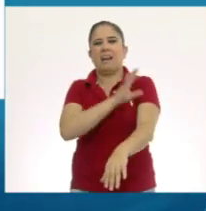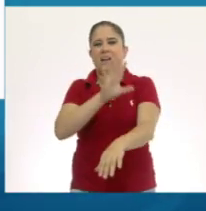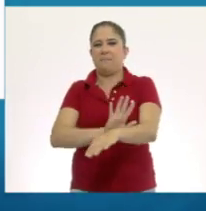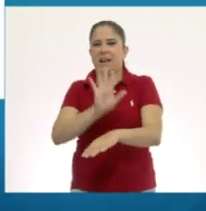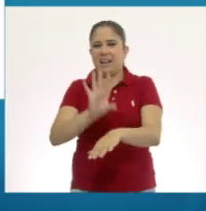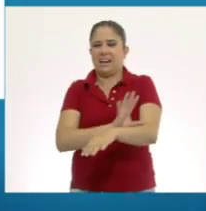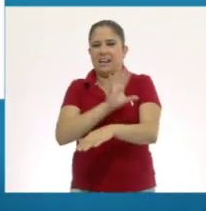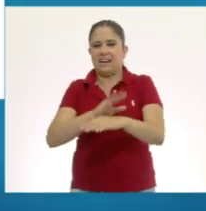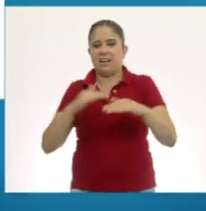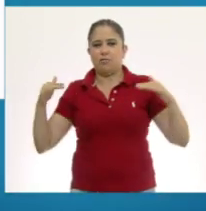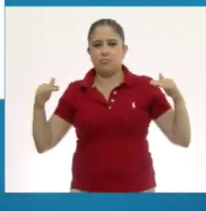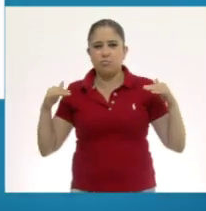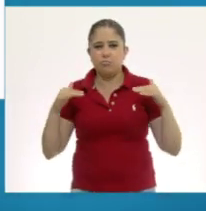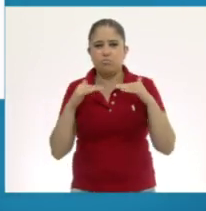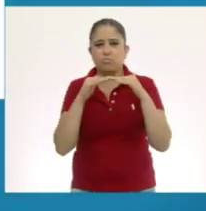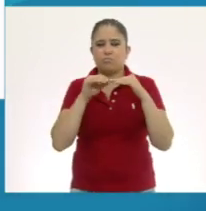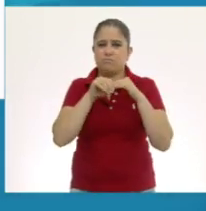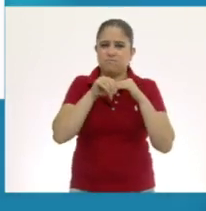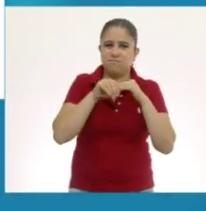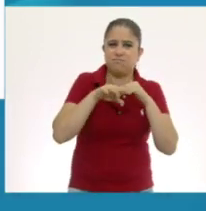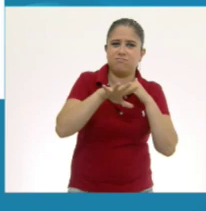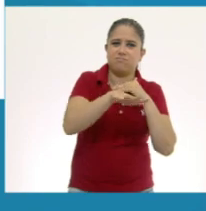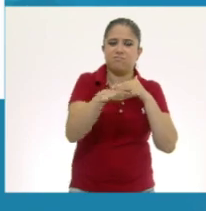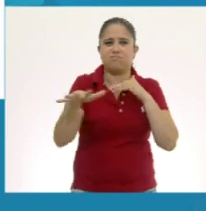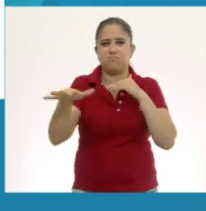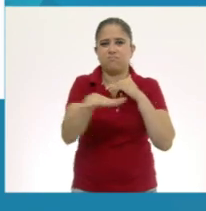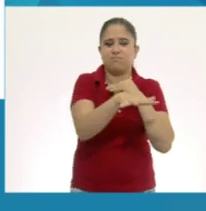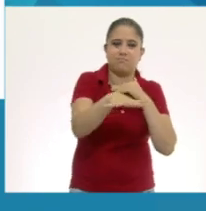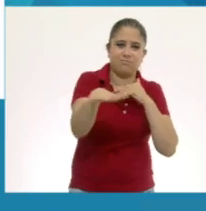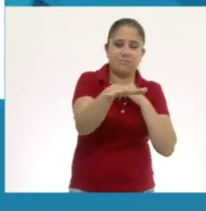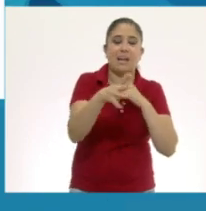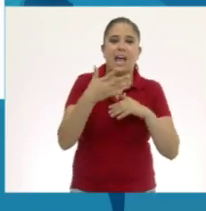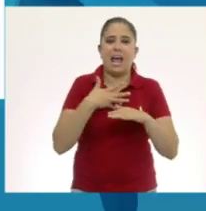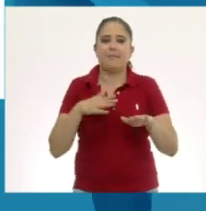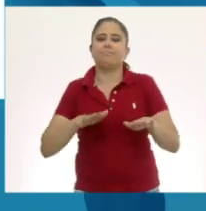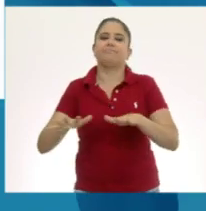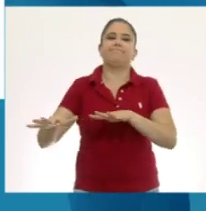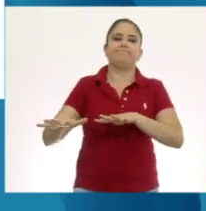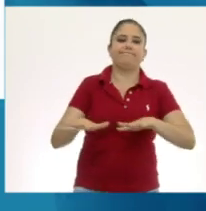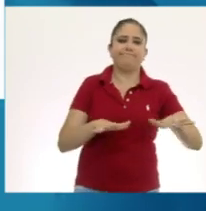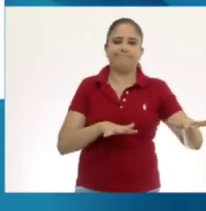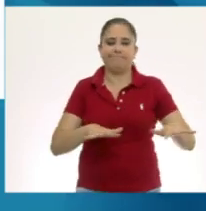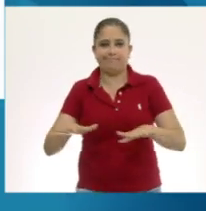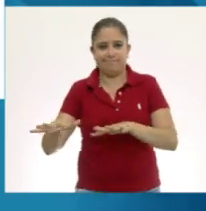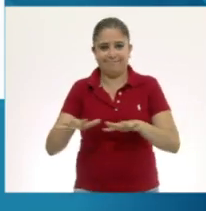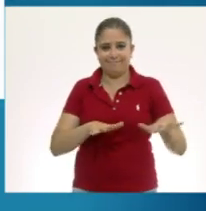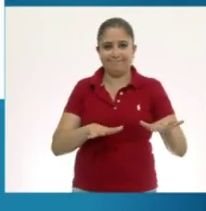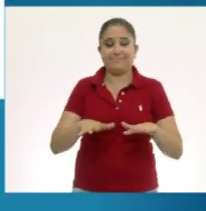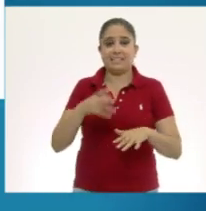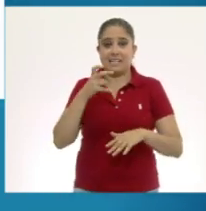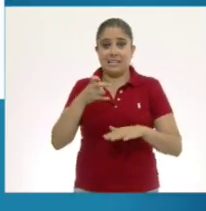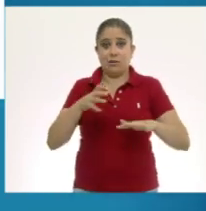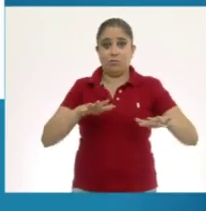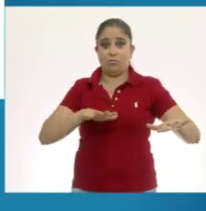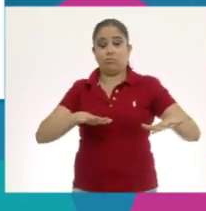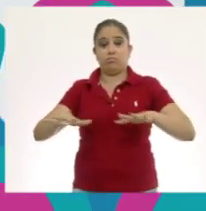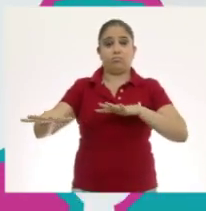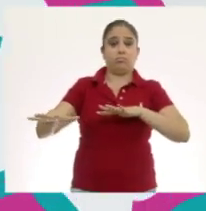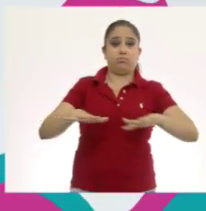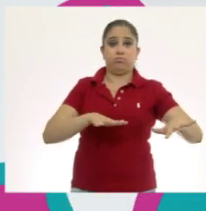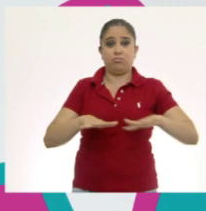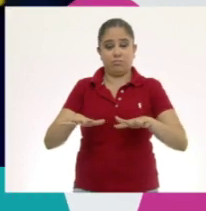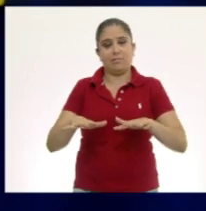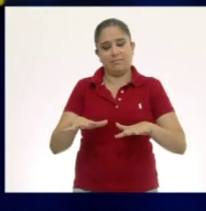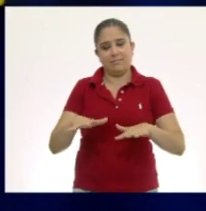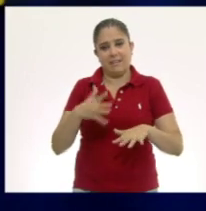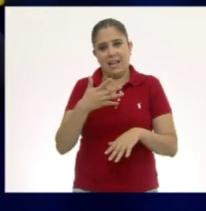manera llega el punto en que hay un desplazamiento. Y ante ese desplazamiento se da